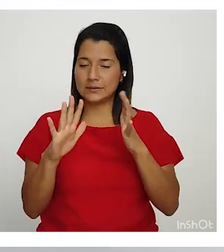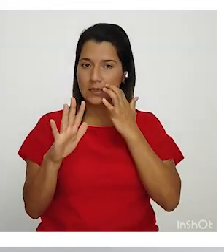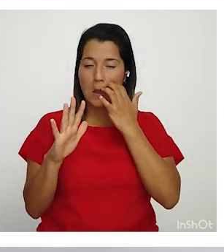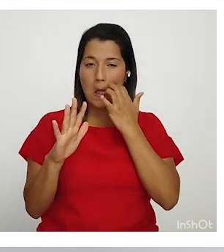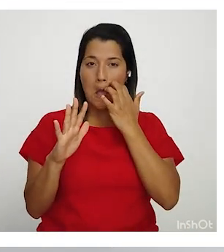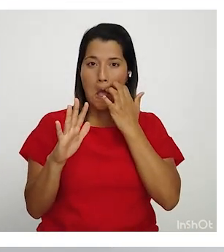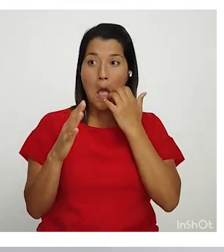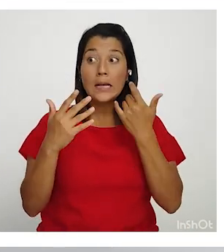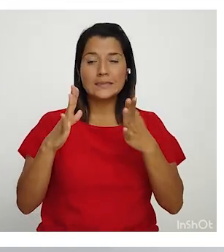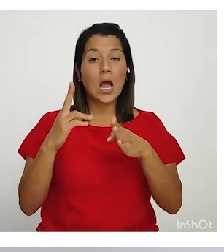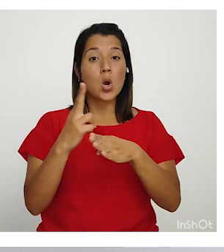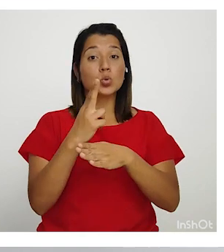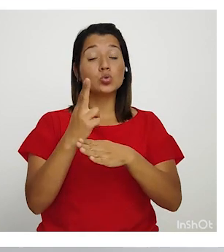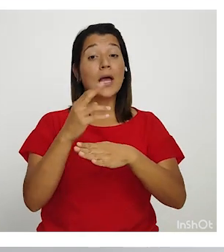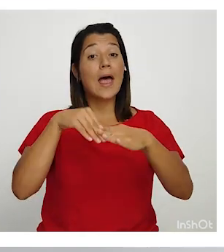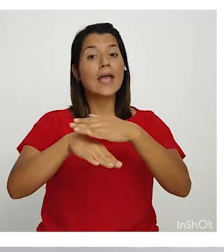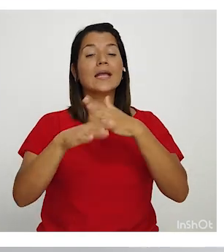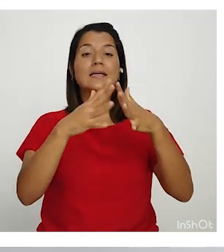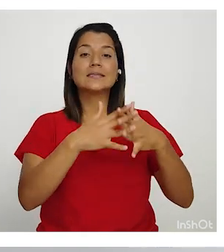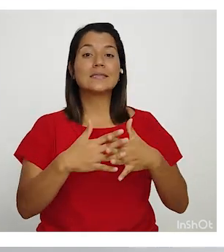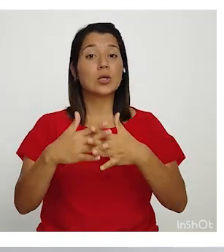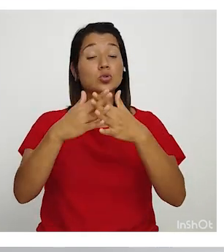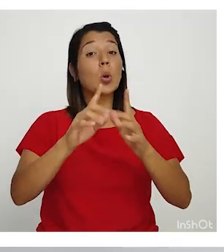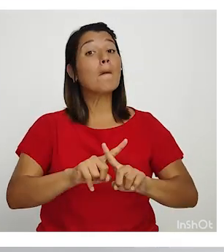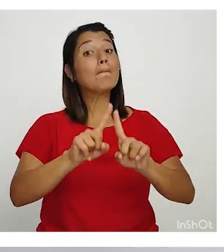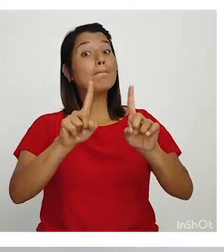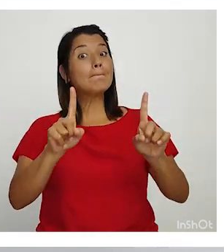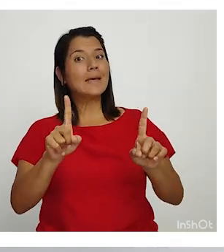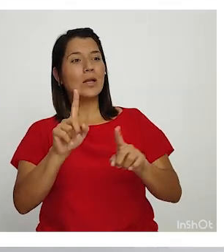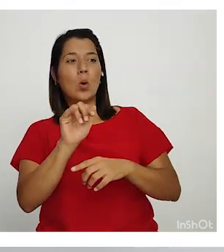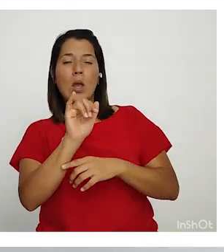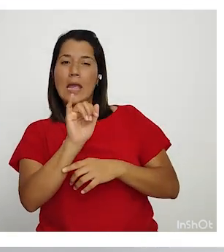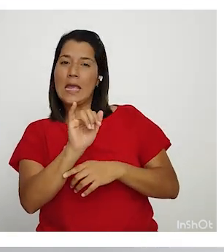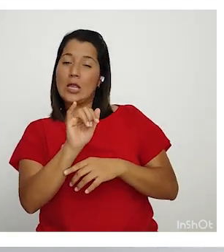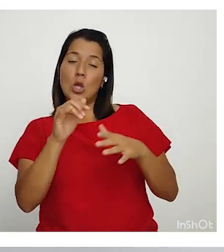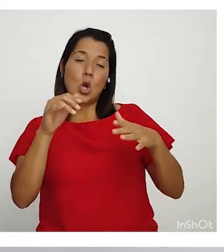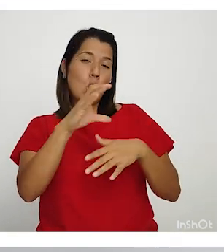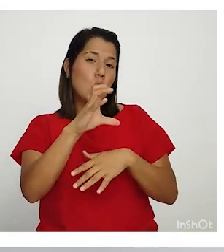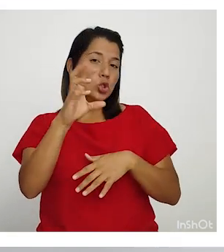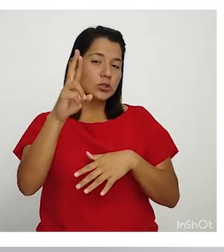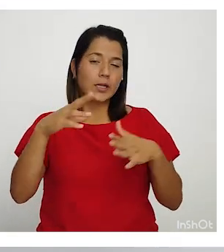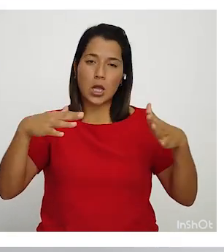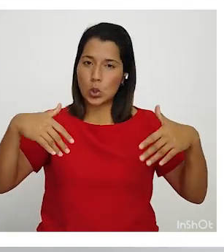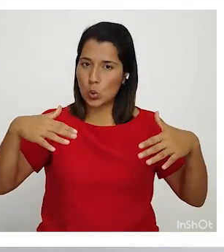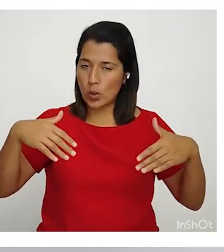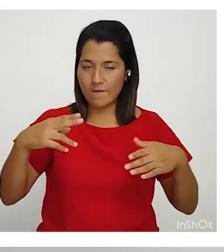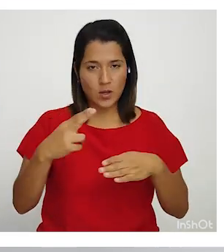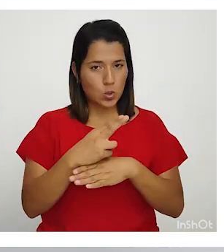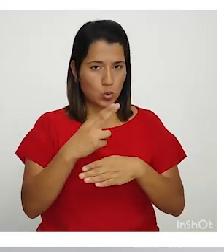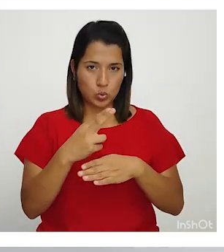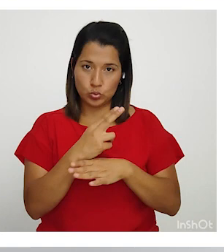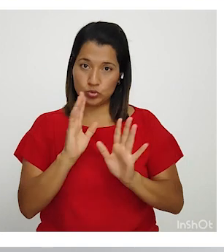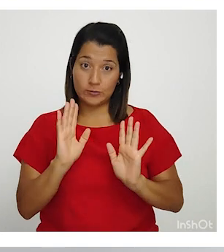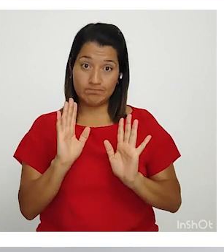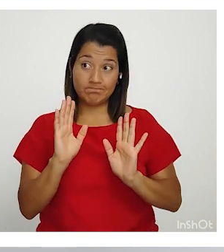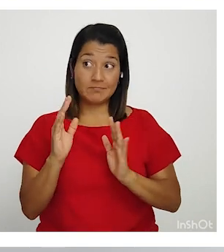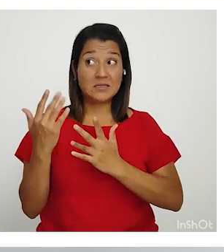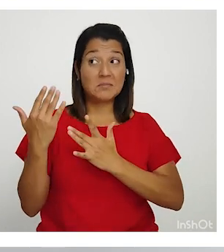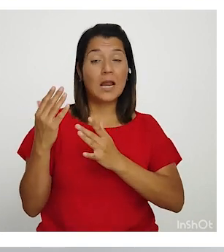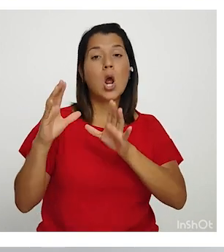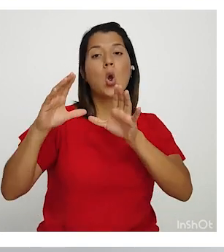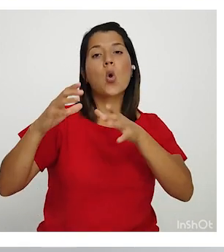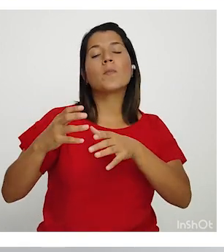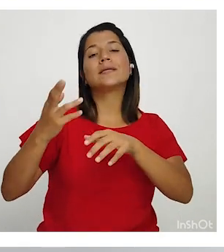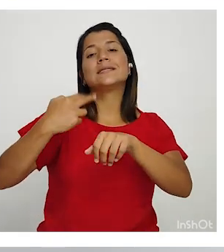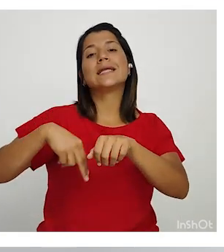Sin embargo, bueno, esto todavía no es de aplicación acá. Cuando llegue el momento, ya la Comisión Nacional de Vacunación y Epidemiología se encargará de